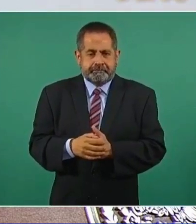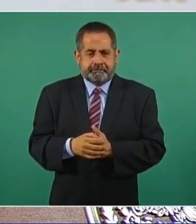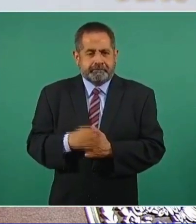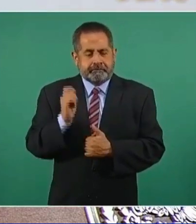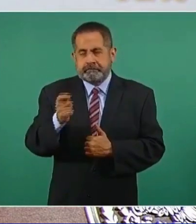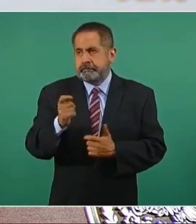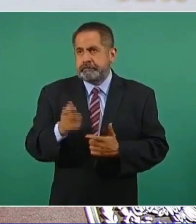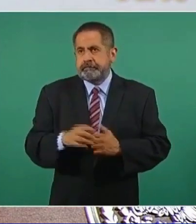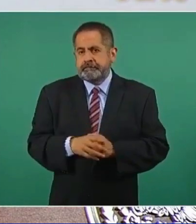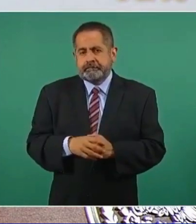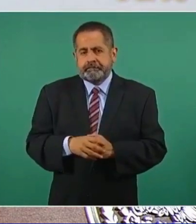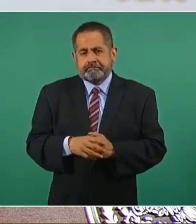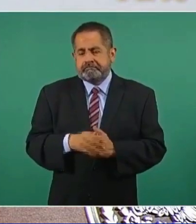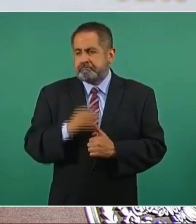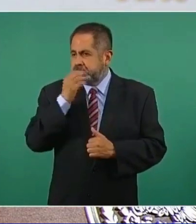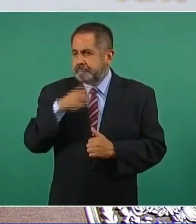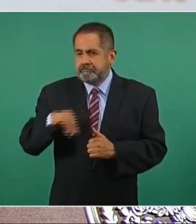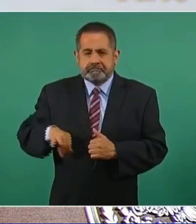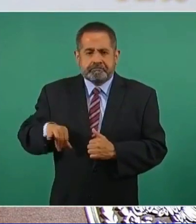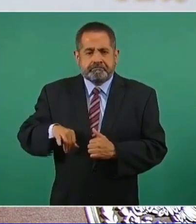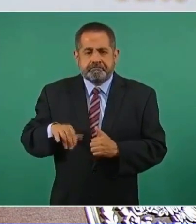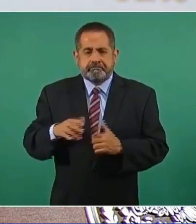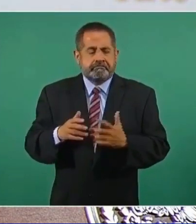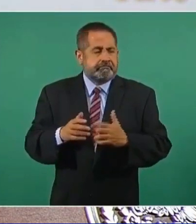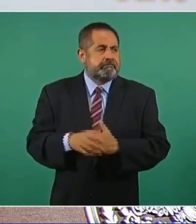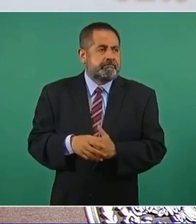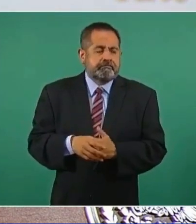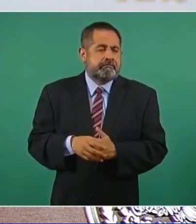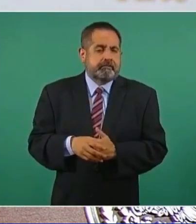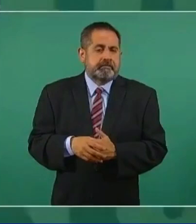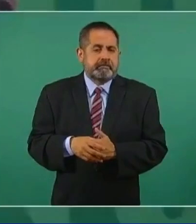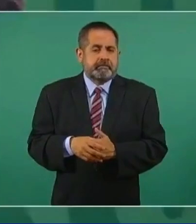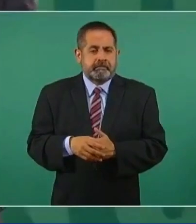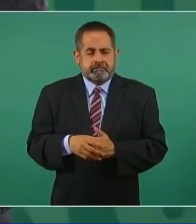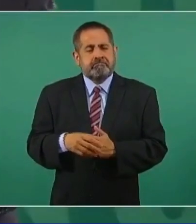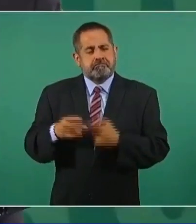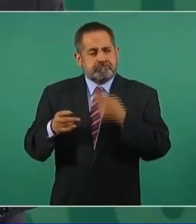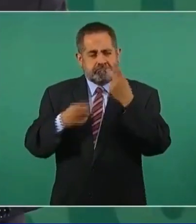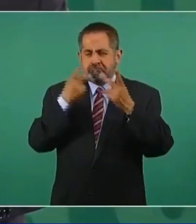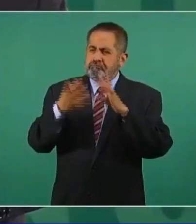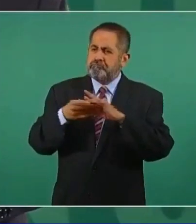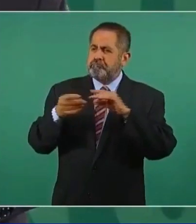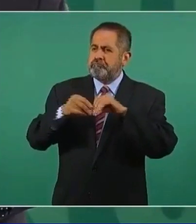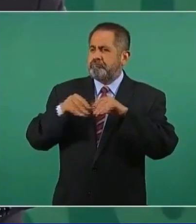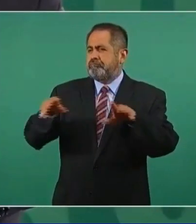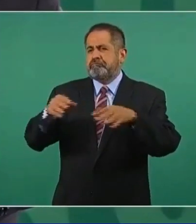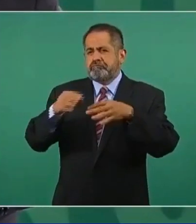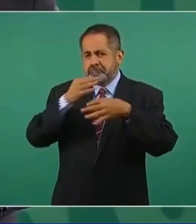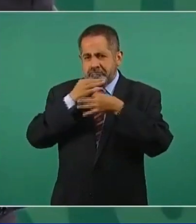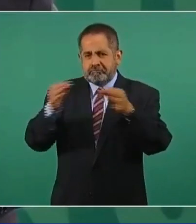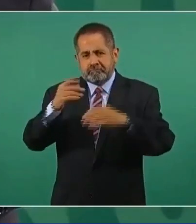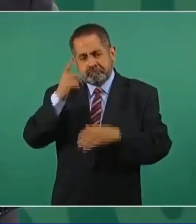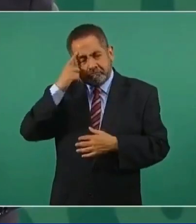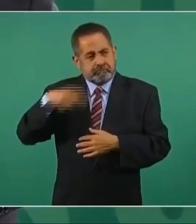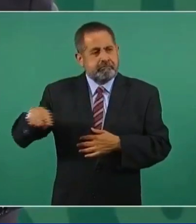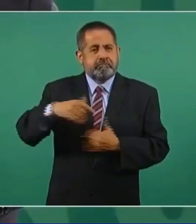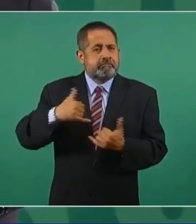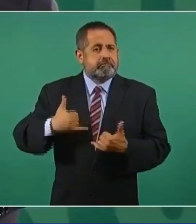es interesante que se ventile por los